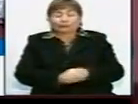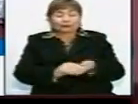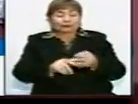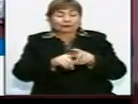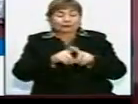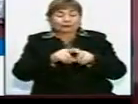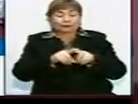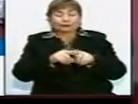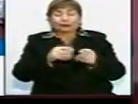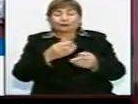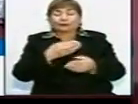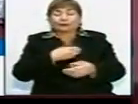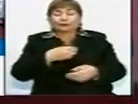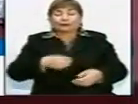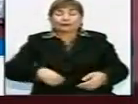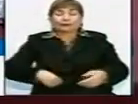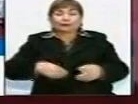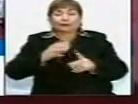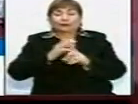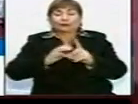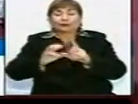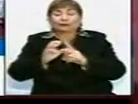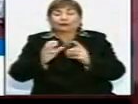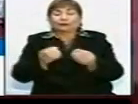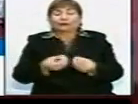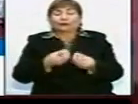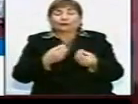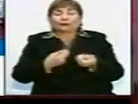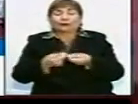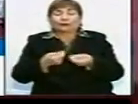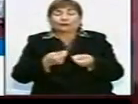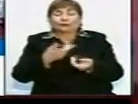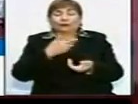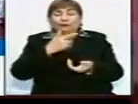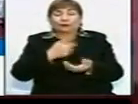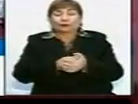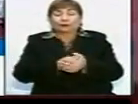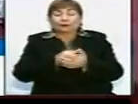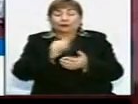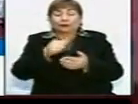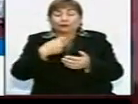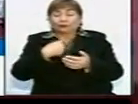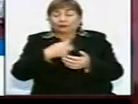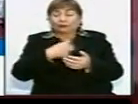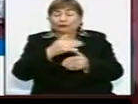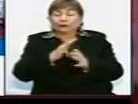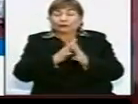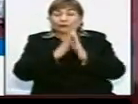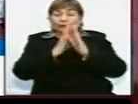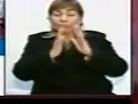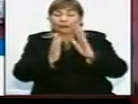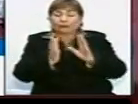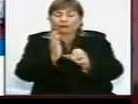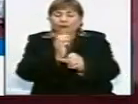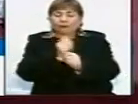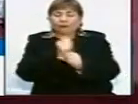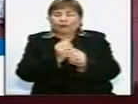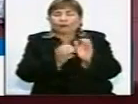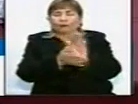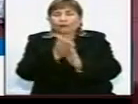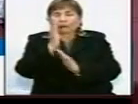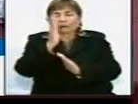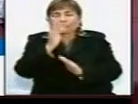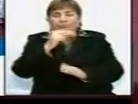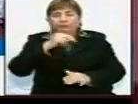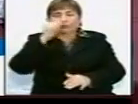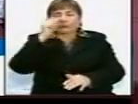el ministerio de cultura para saber cómo administramos las aguas si nosotros hicimos un gran trabajo me voy al norte un